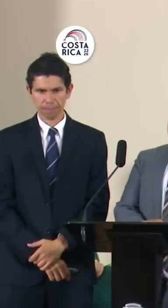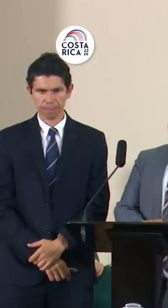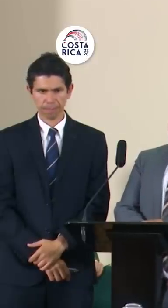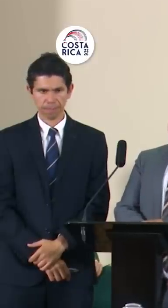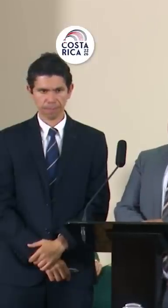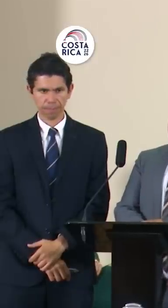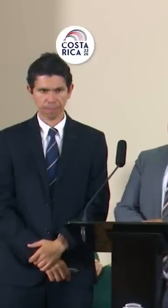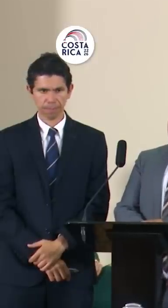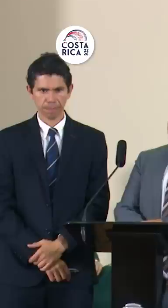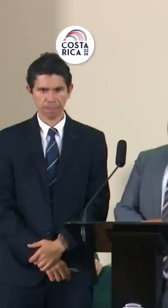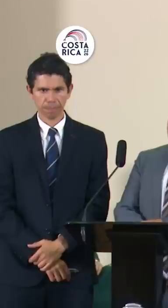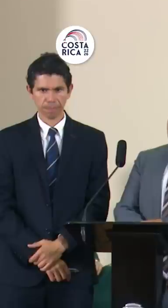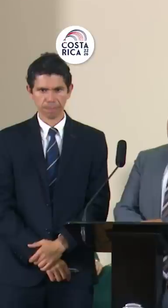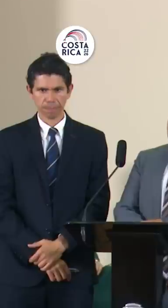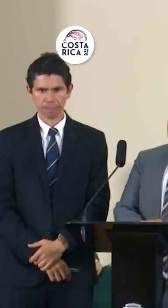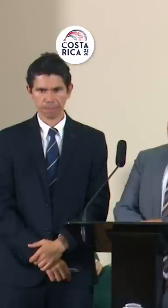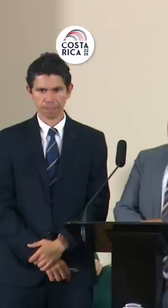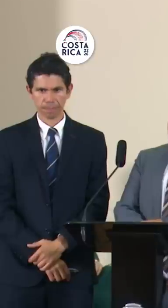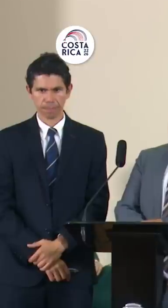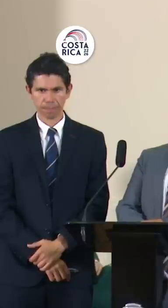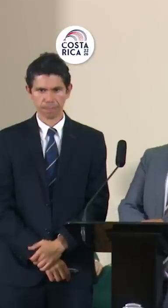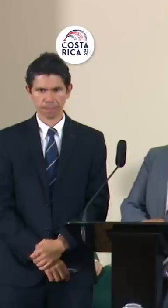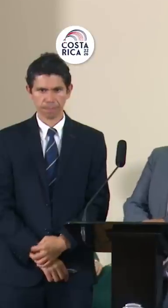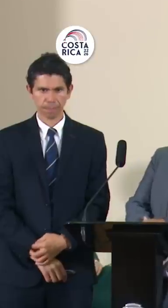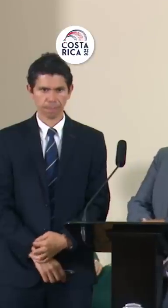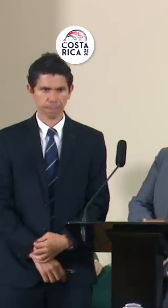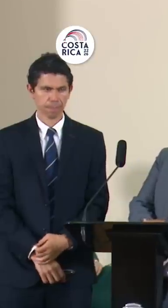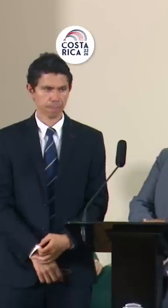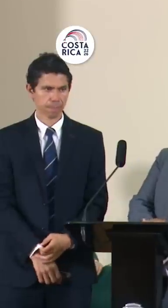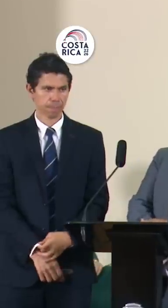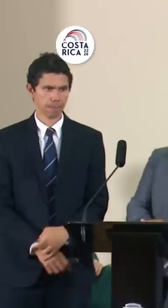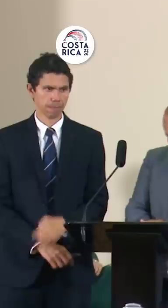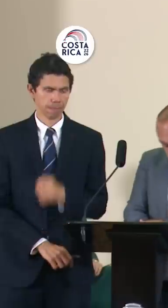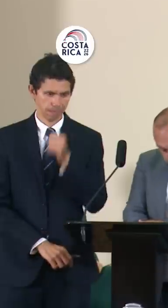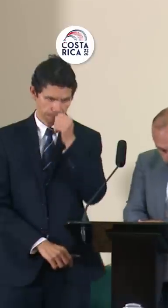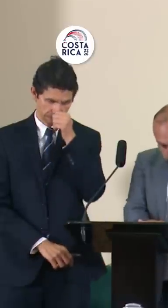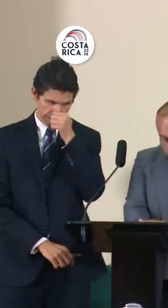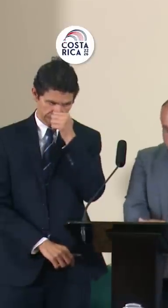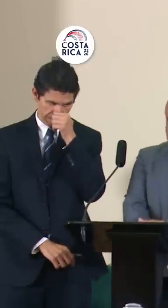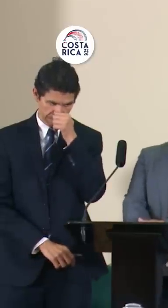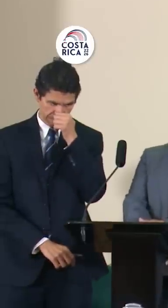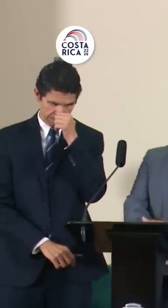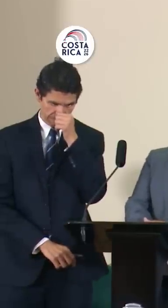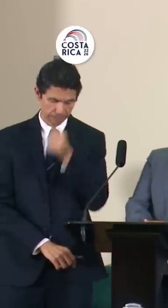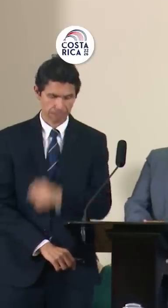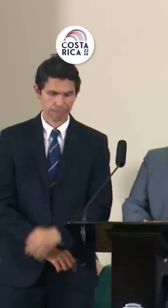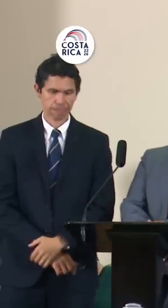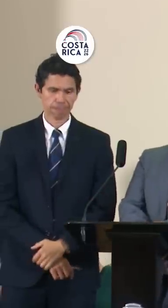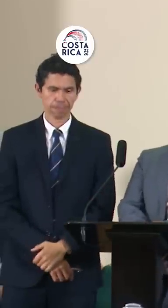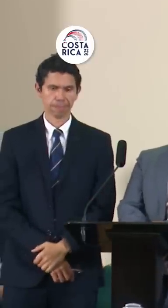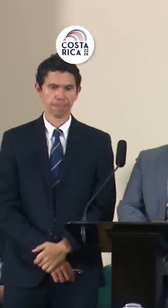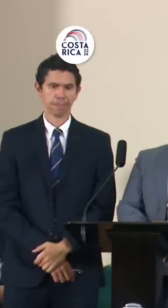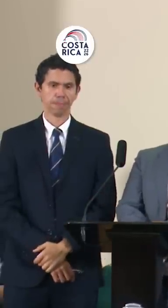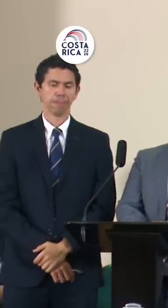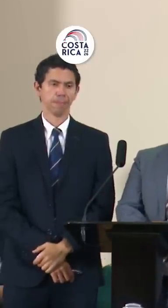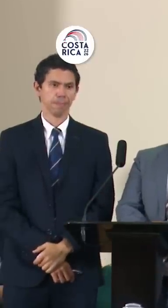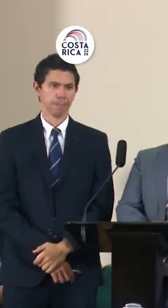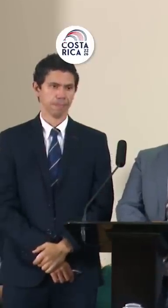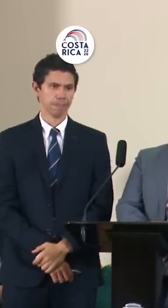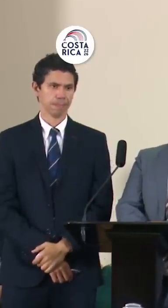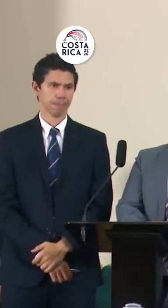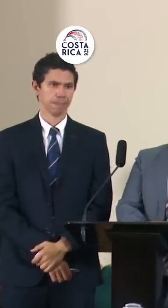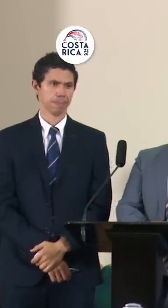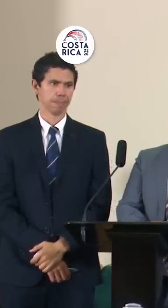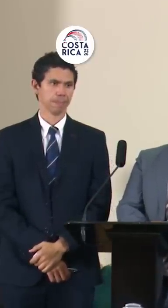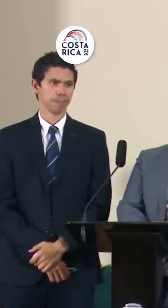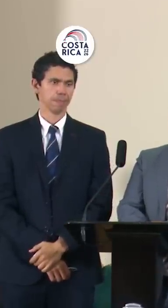enfrentando peligros presentes y eminentes por el clima. Escuelas que se